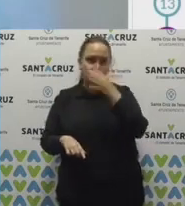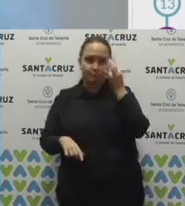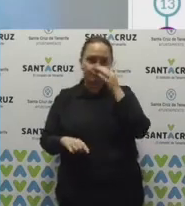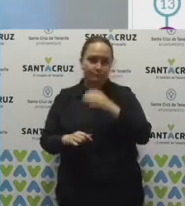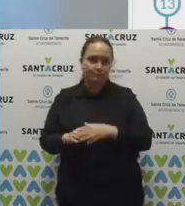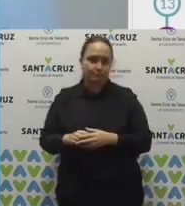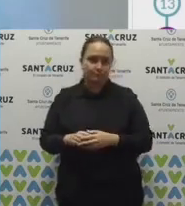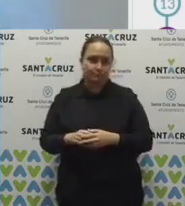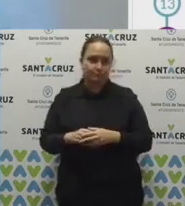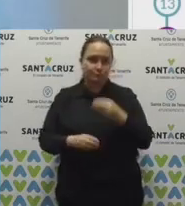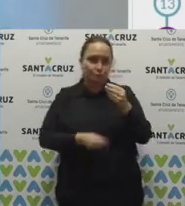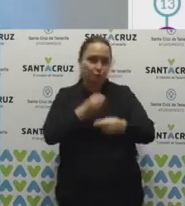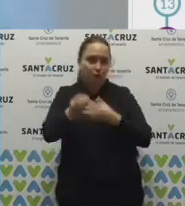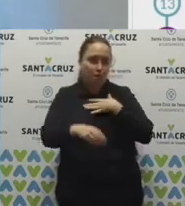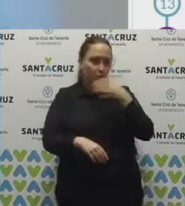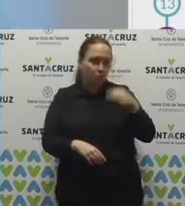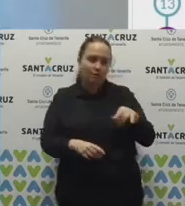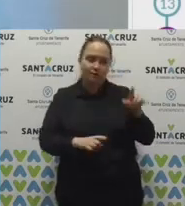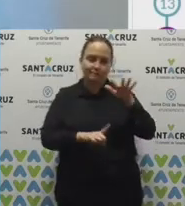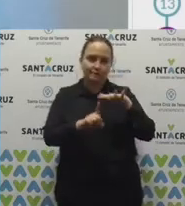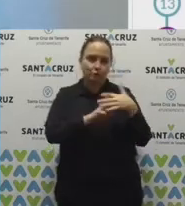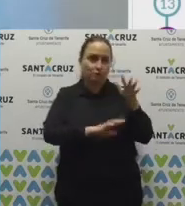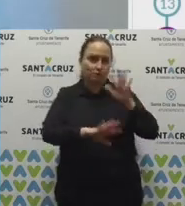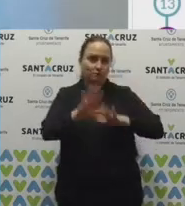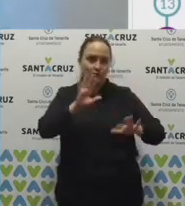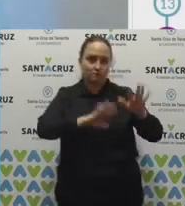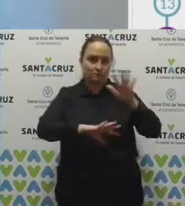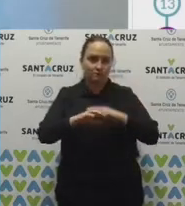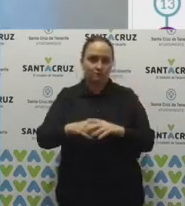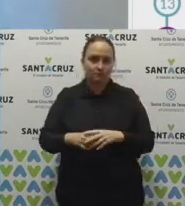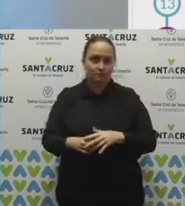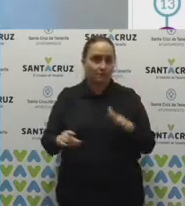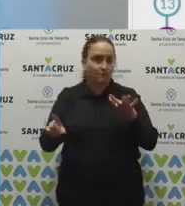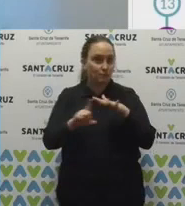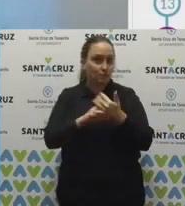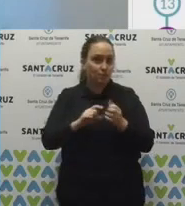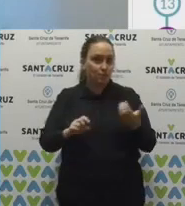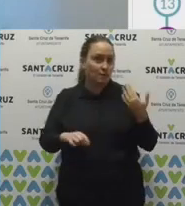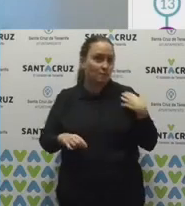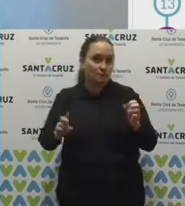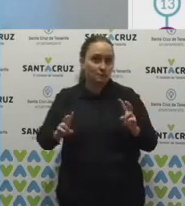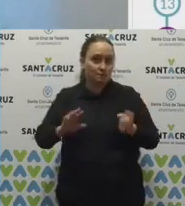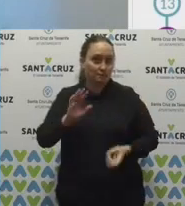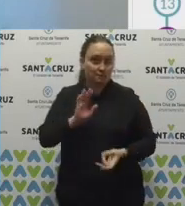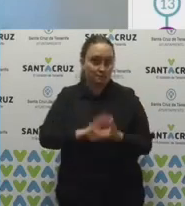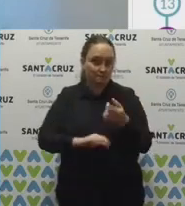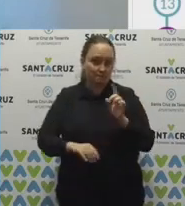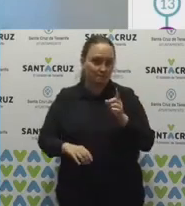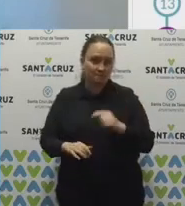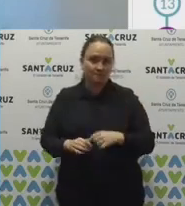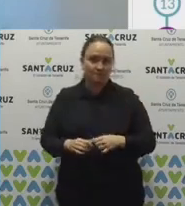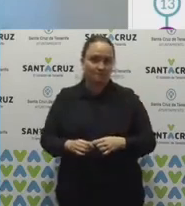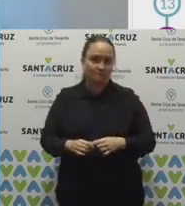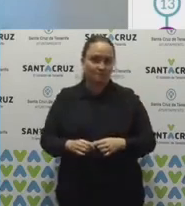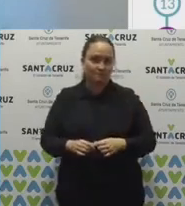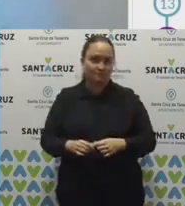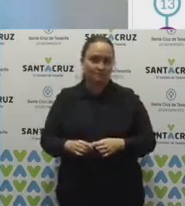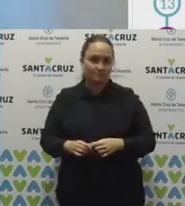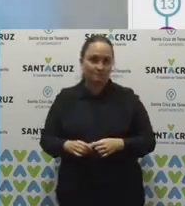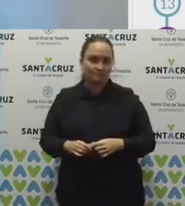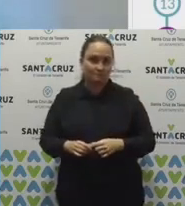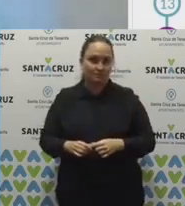no es una situación novedosa por lo que me trasladaban los trabajadores a los que les respetamos